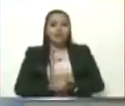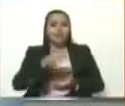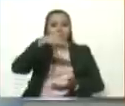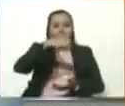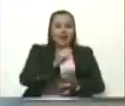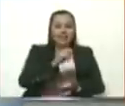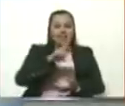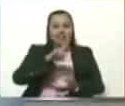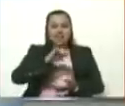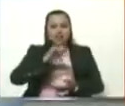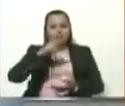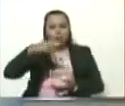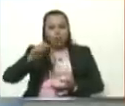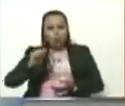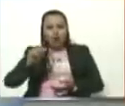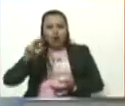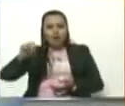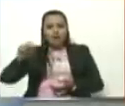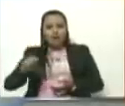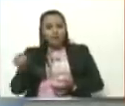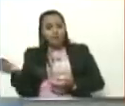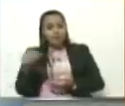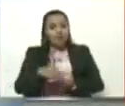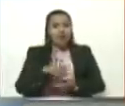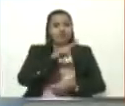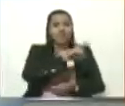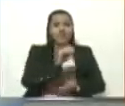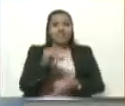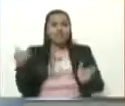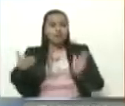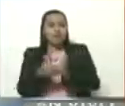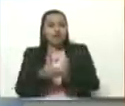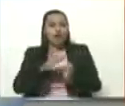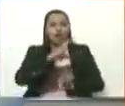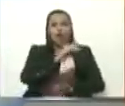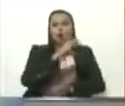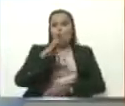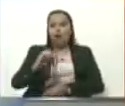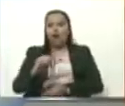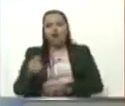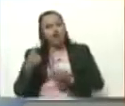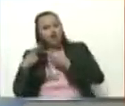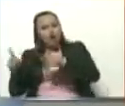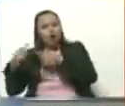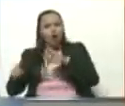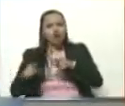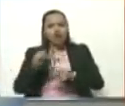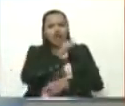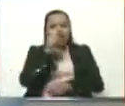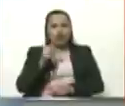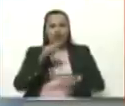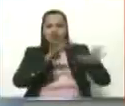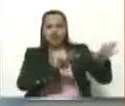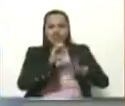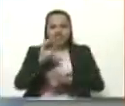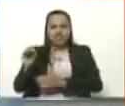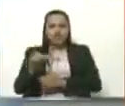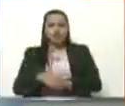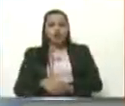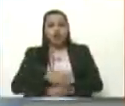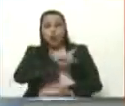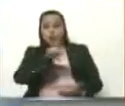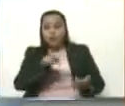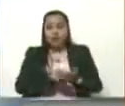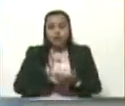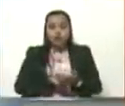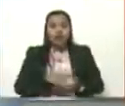y 900 kilos de otras drogas para un total de 34 toneladas incautadas en